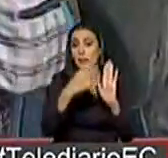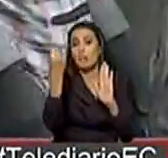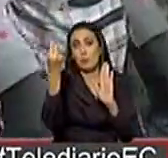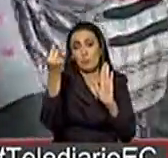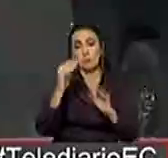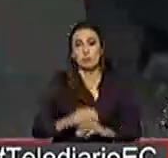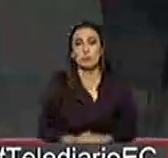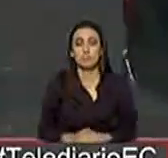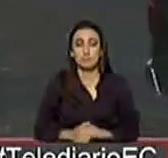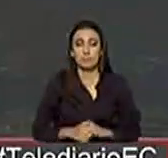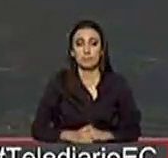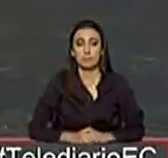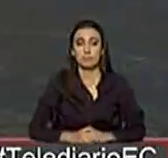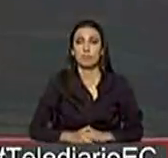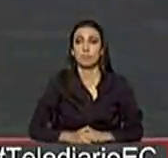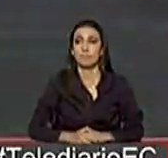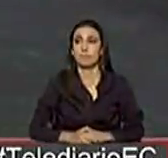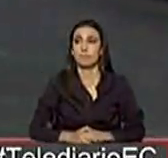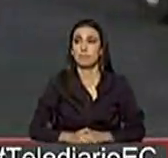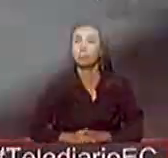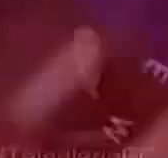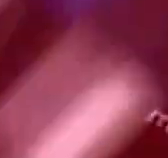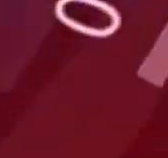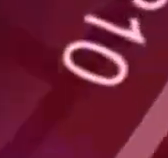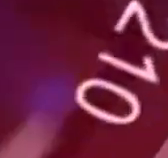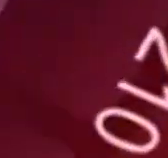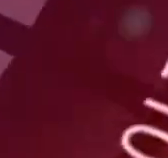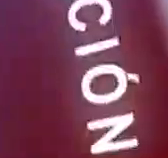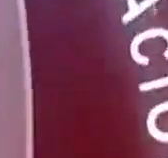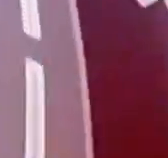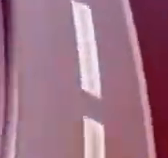especulaciones valeria villarroel medios públicos